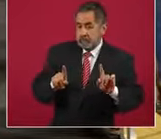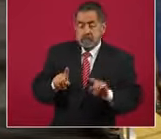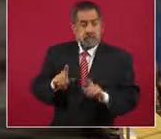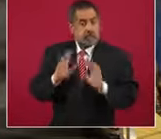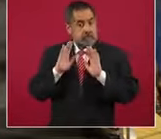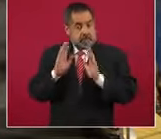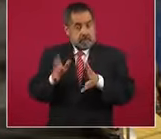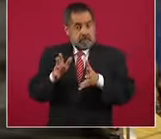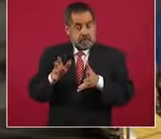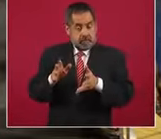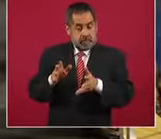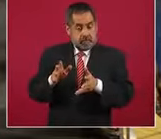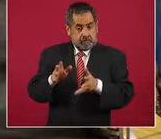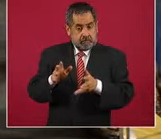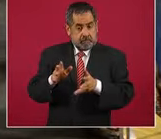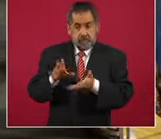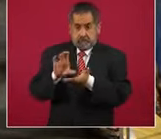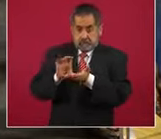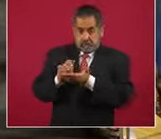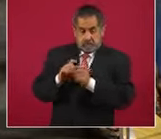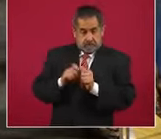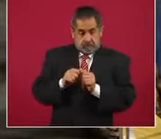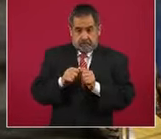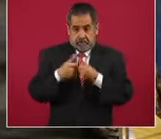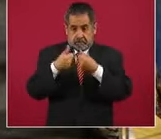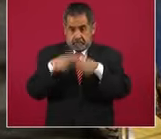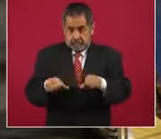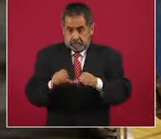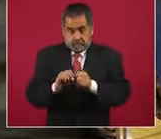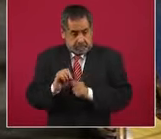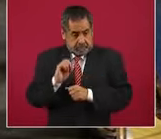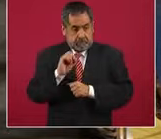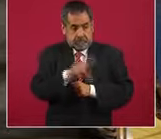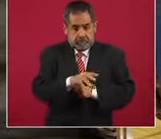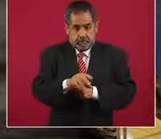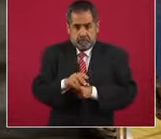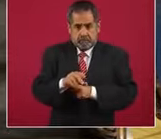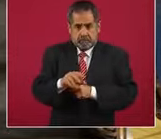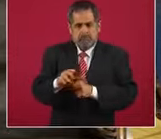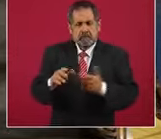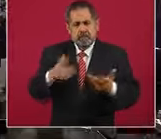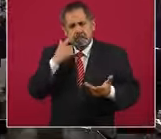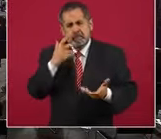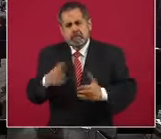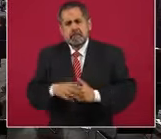ya le depositan, ya llama a la Secretaría de Economía. Hay que ver